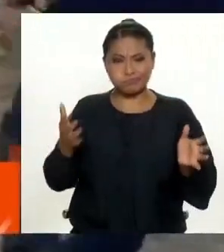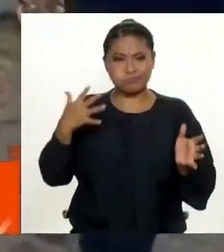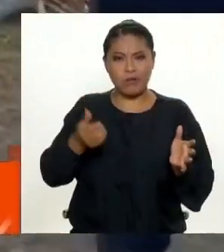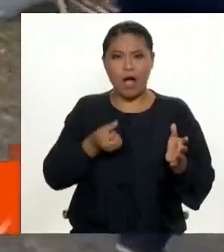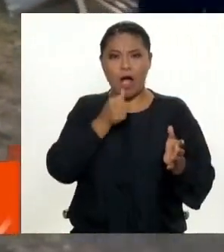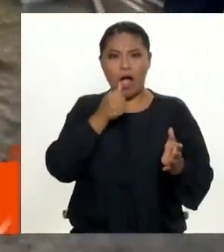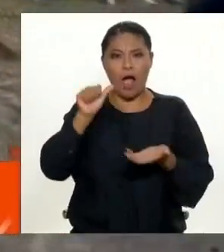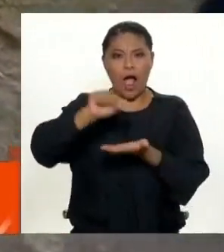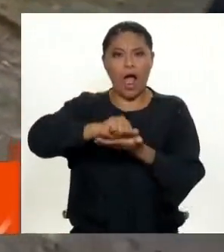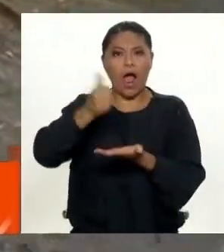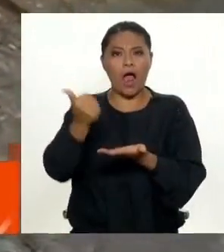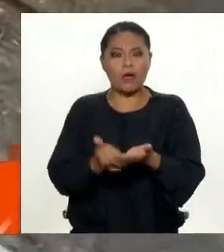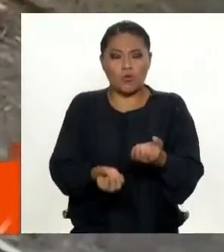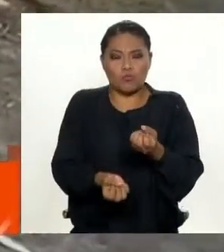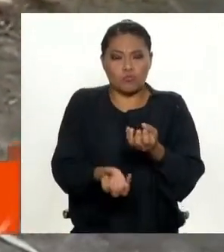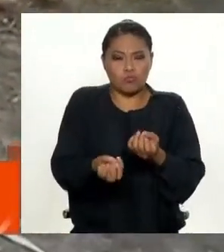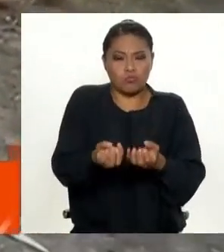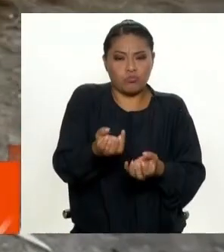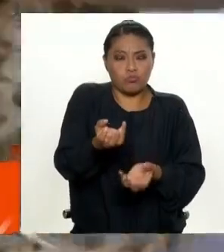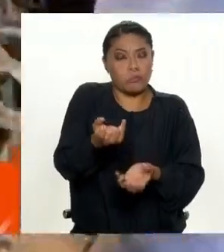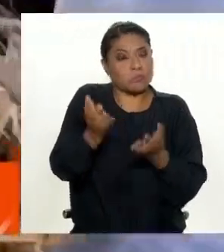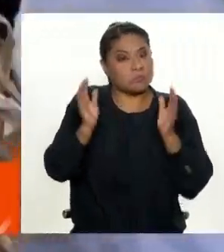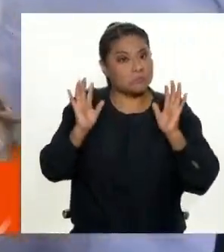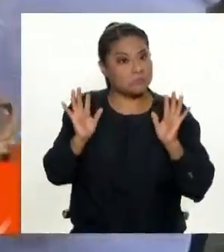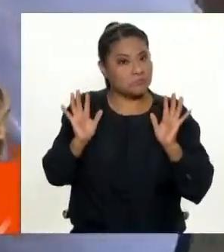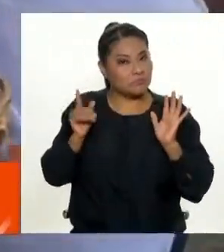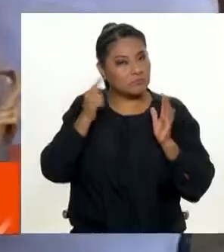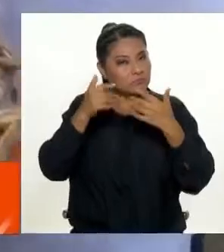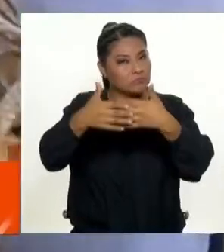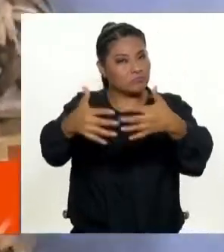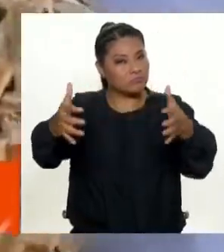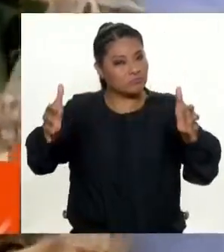imagino. Impresionante. Habrá sido creado, claro, exclusivamente para...